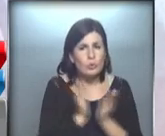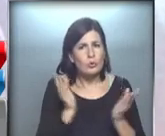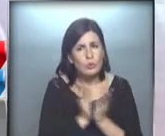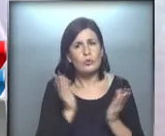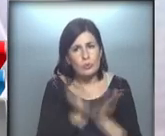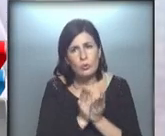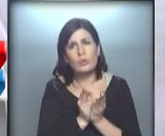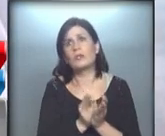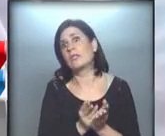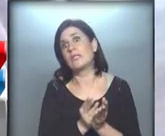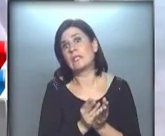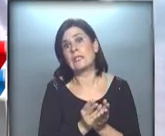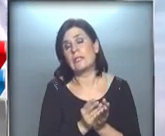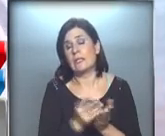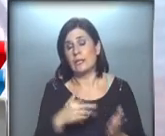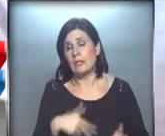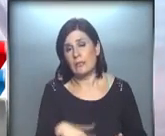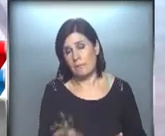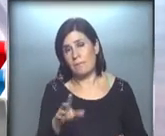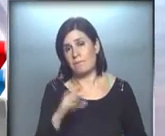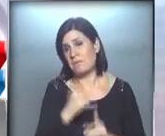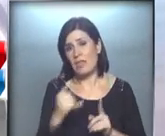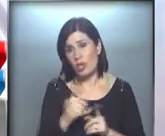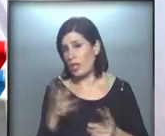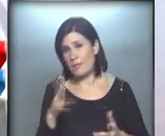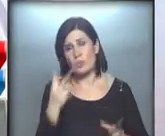se aventuraba, por lo menos cerca del mediodía, que podía